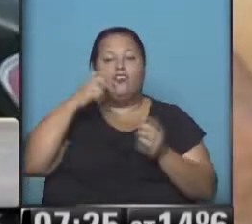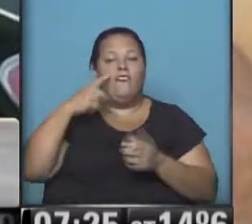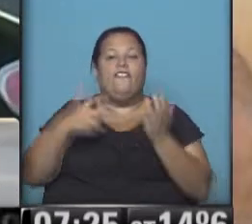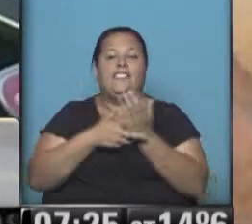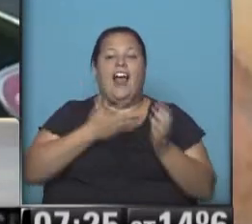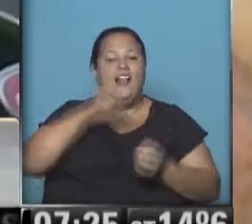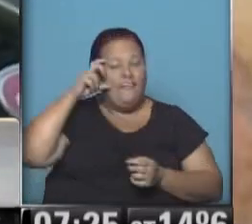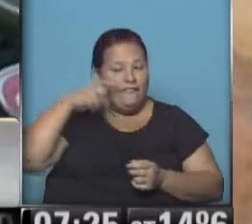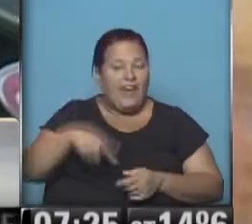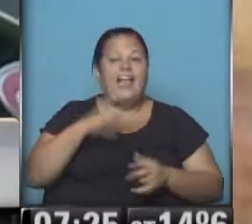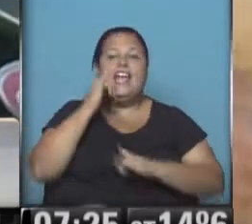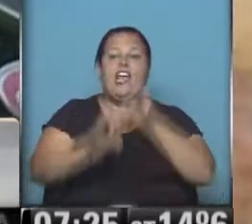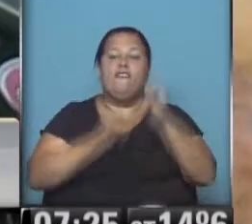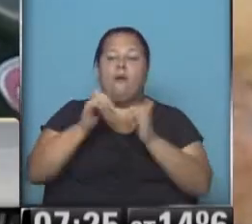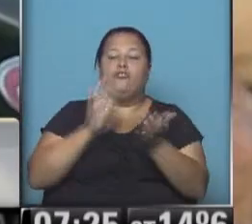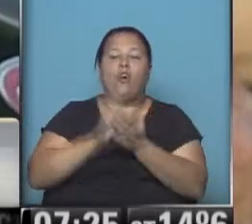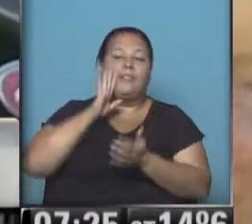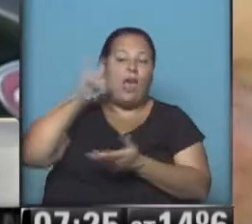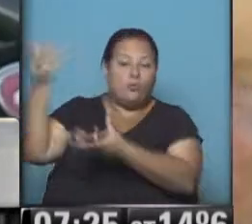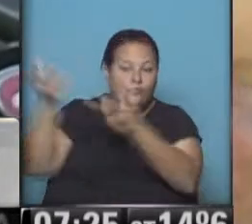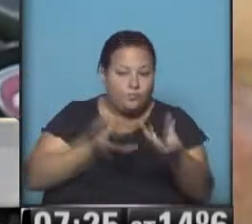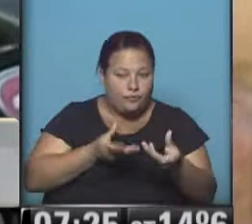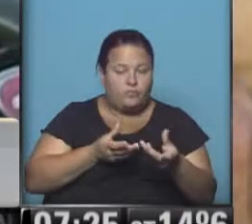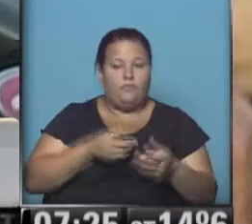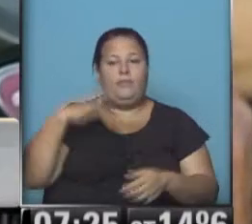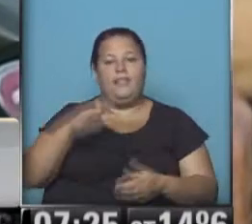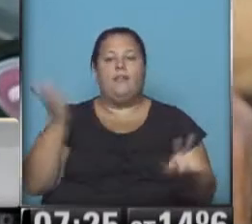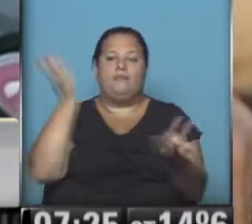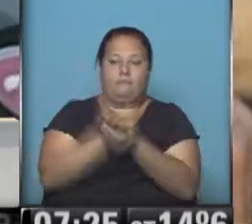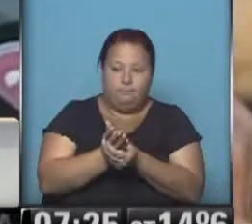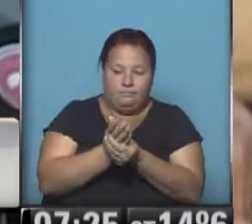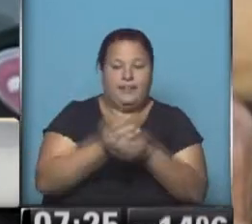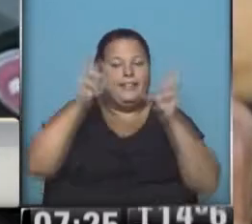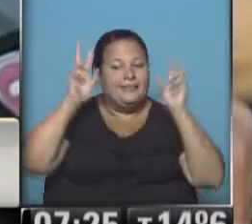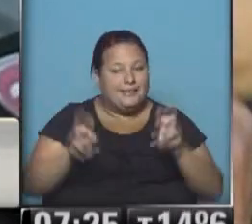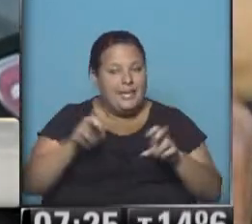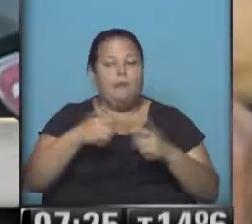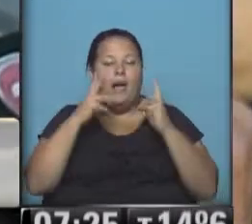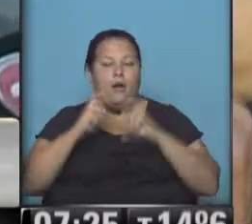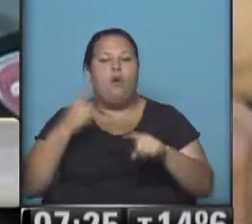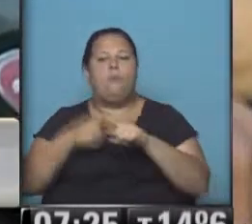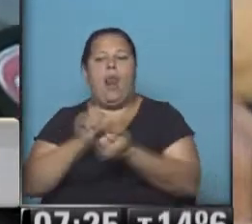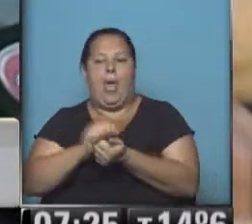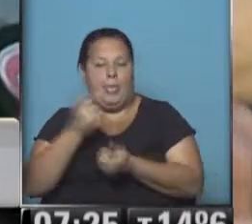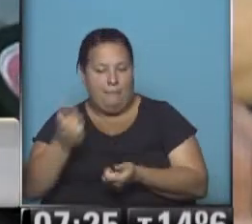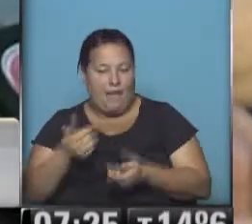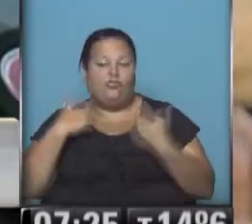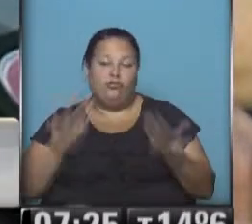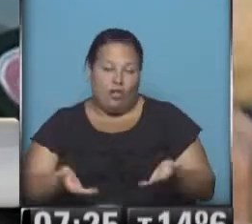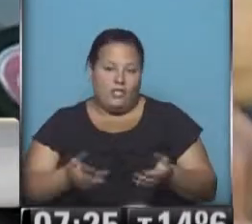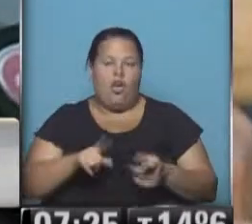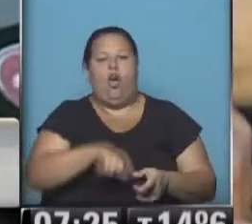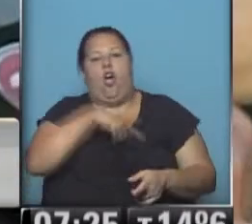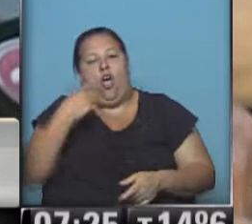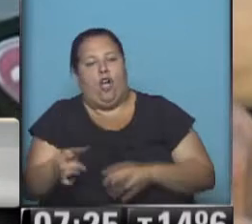fiscal Fein que la información que reciba de los Estados Unidos se incorpore a la causa que él sigue por lavado de dinero, con lo cual entramos en